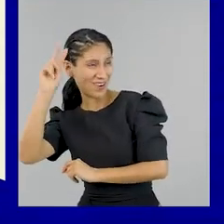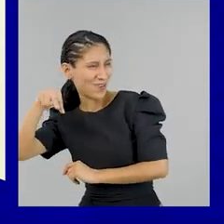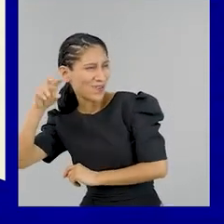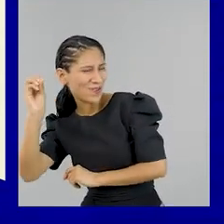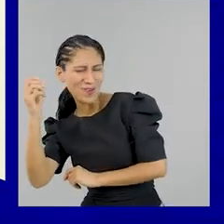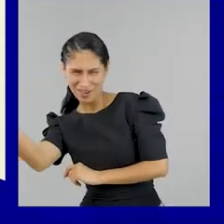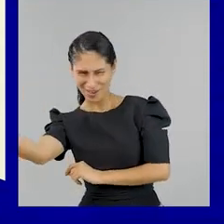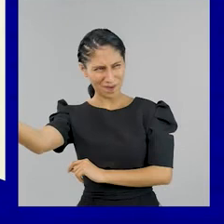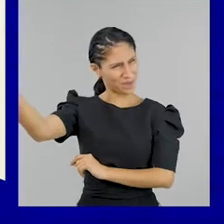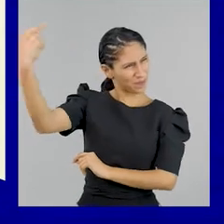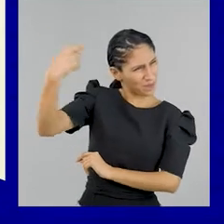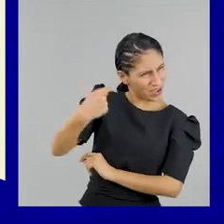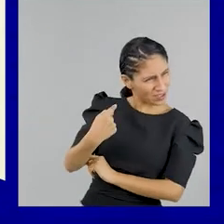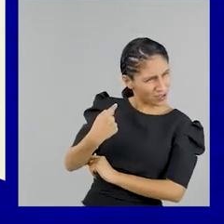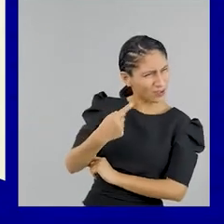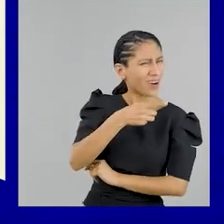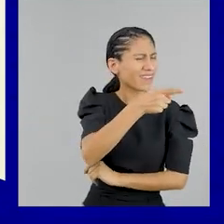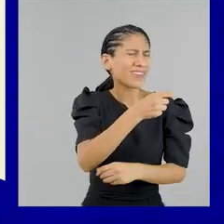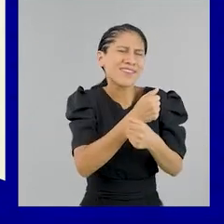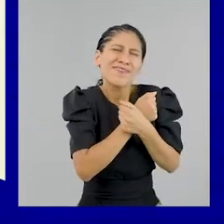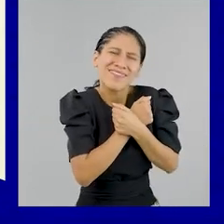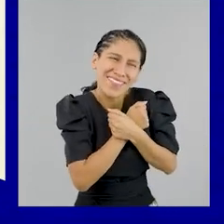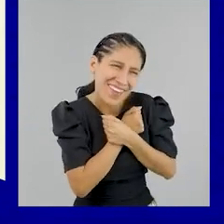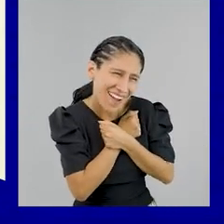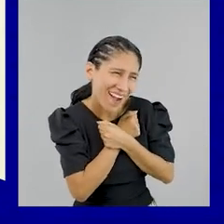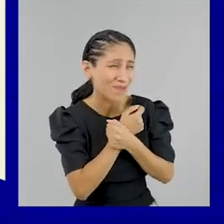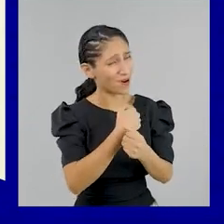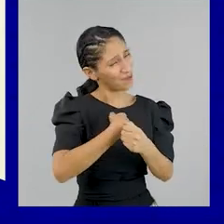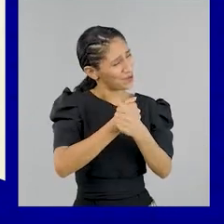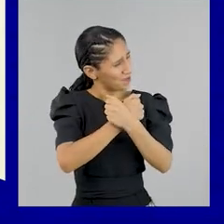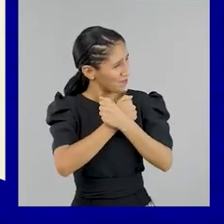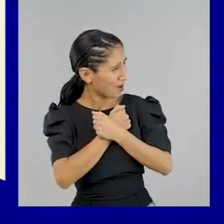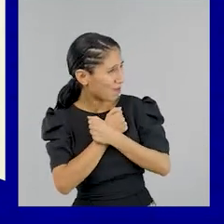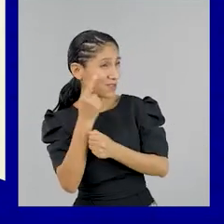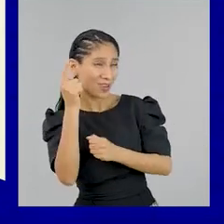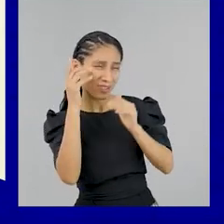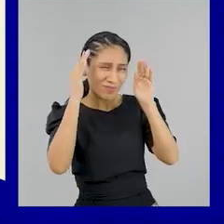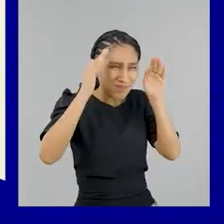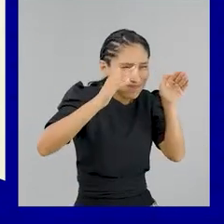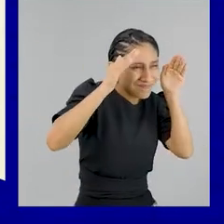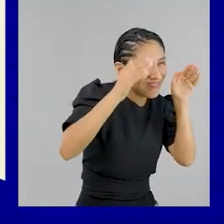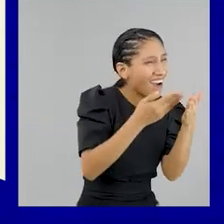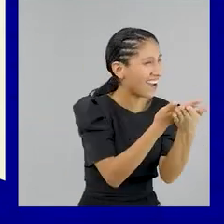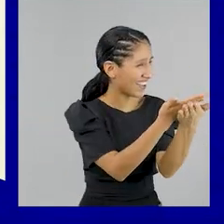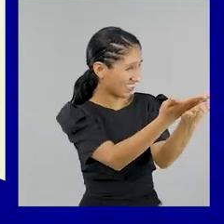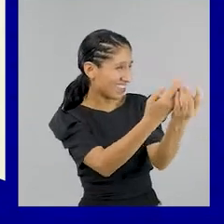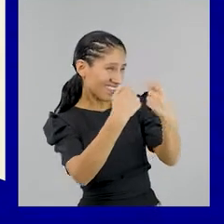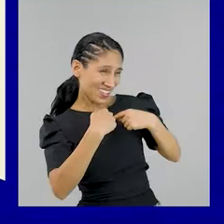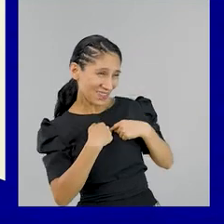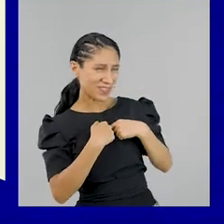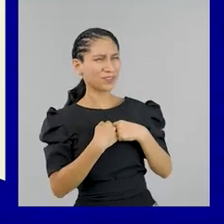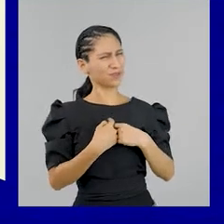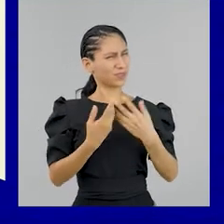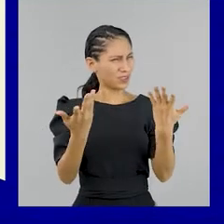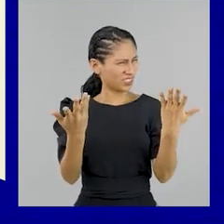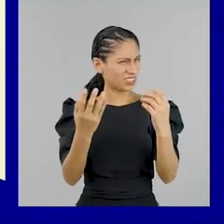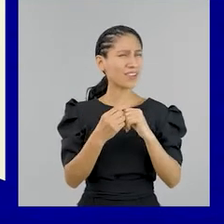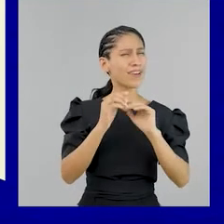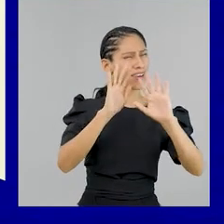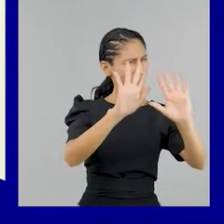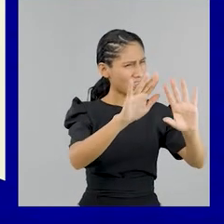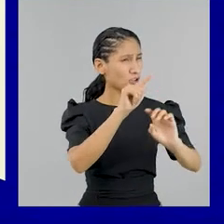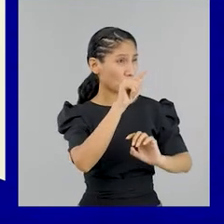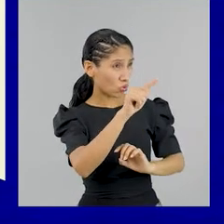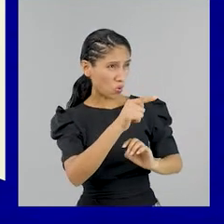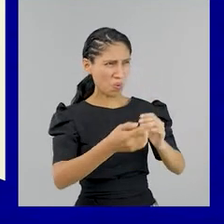los nibios brazos, que os ama cordialmente a entrambos y por vosotros se preocupa. Ea, cesa